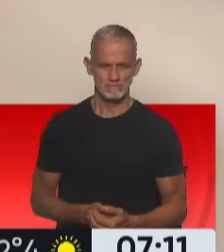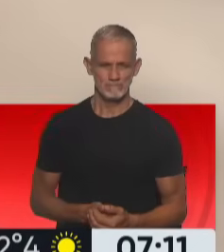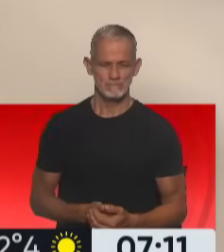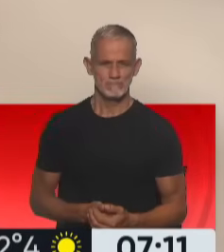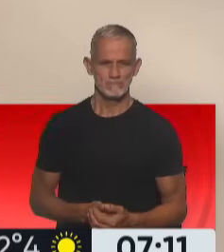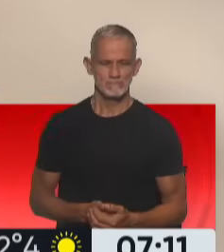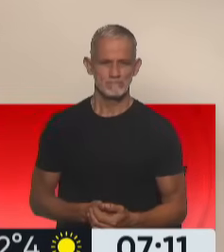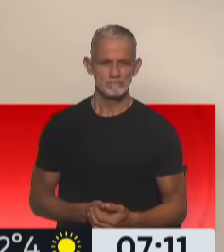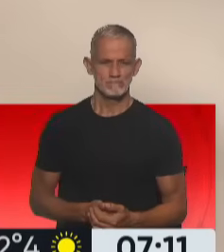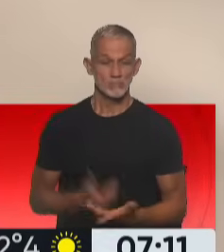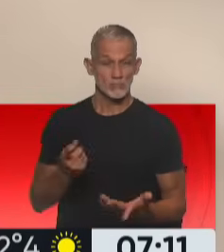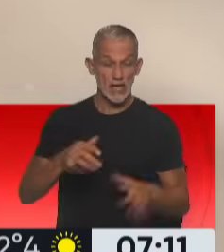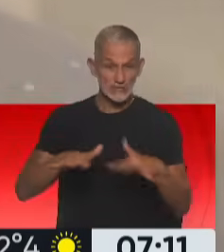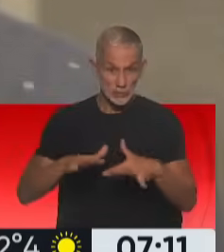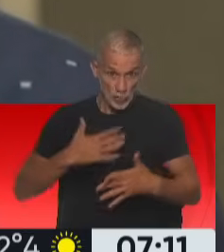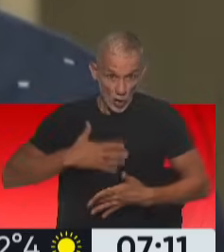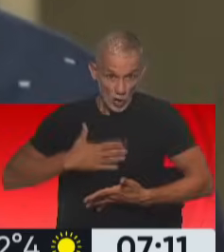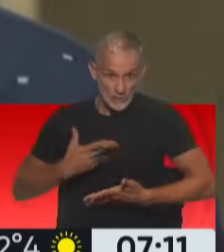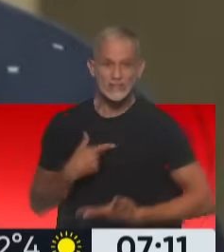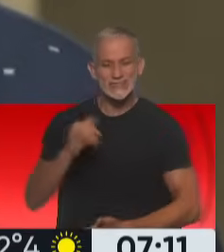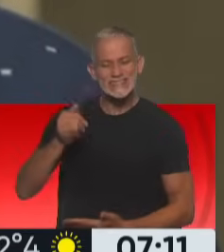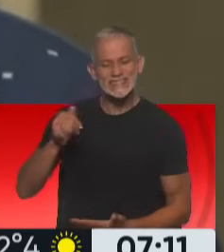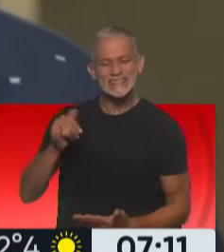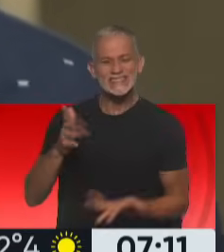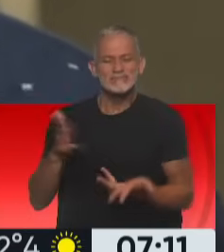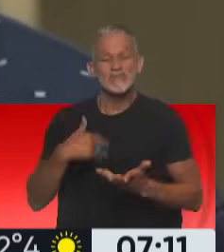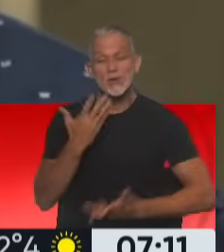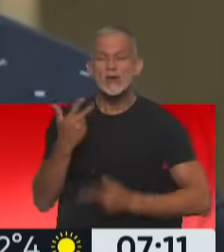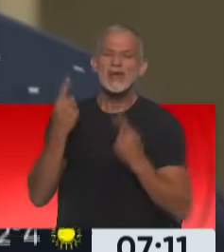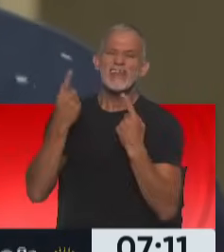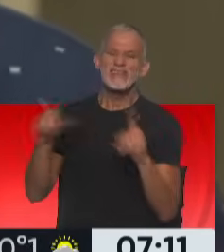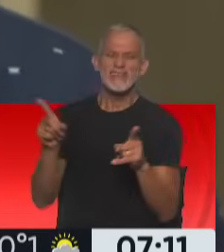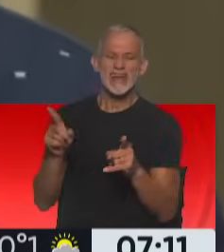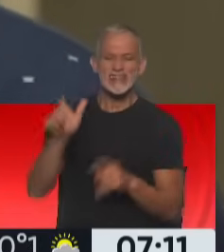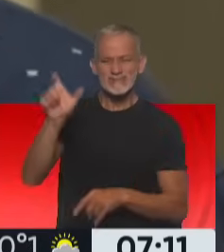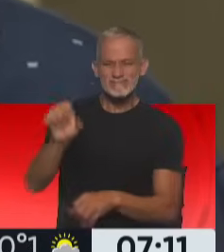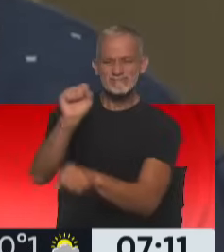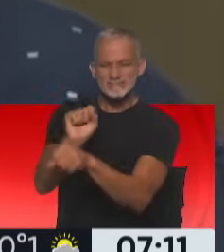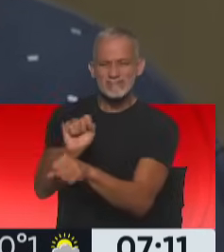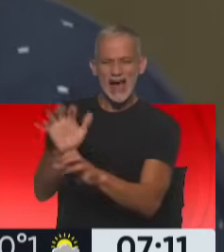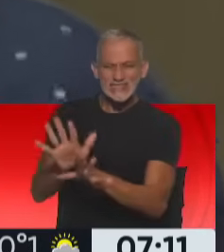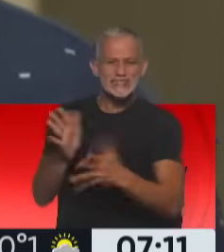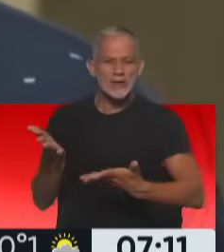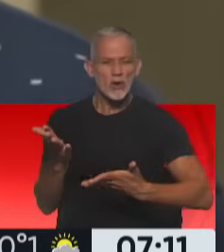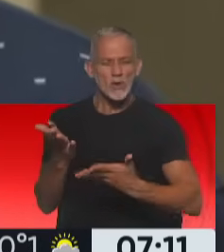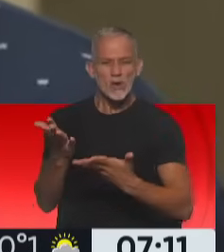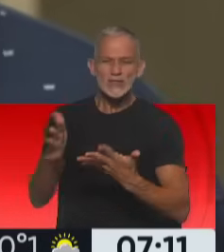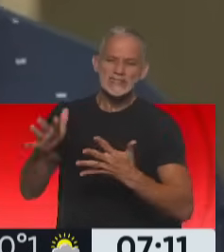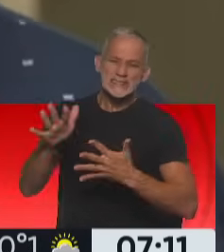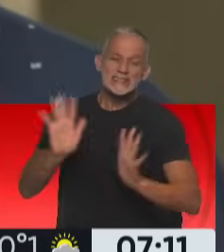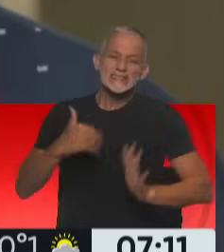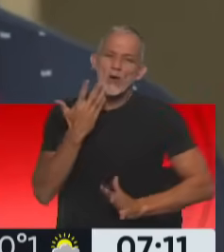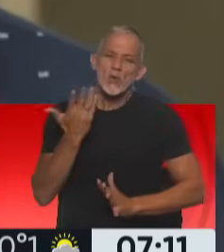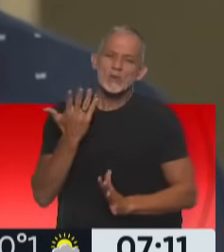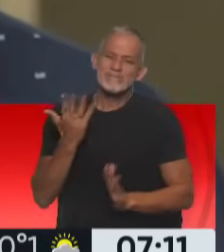Te alegra, la situación te alegra. Nos hubiese gustado que fuese diferente, ¿no? Nos hubiese gustado que la detención y todo lo que pasó alrededor hubiese